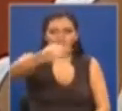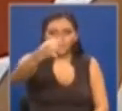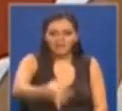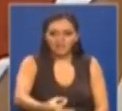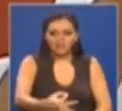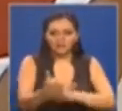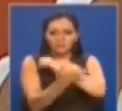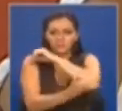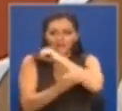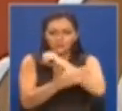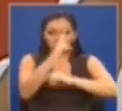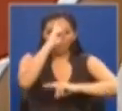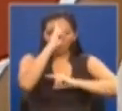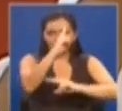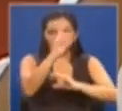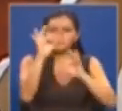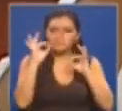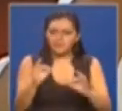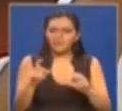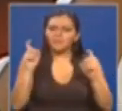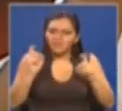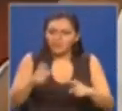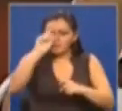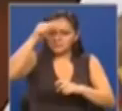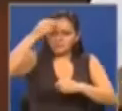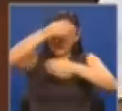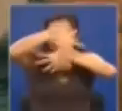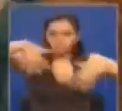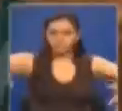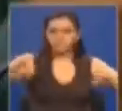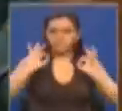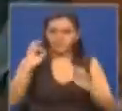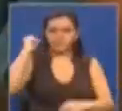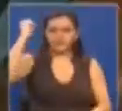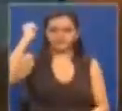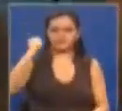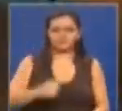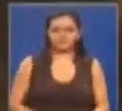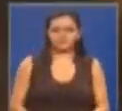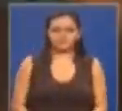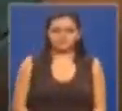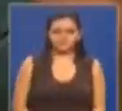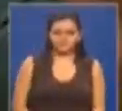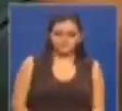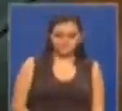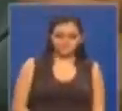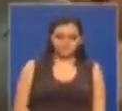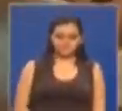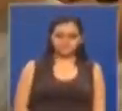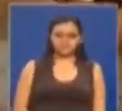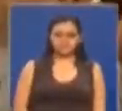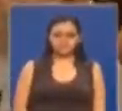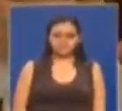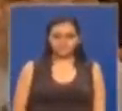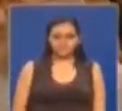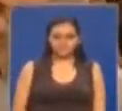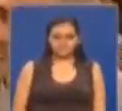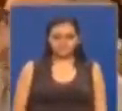patria. Y para eso debe funcionar el Estado de Derecho. ¿Cómo será la patria que